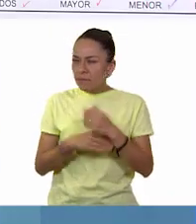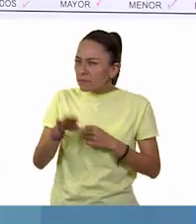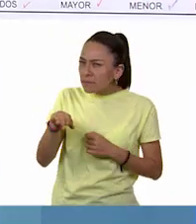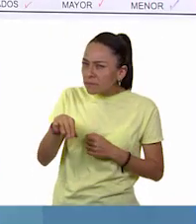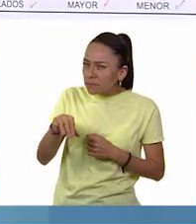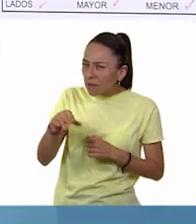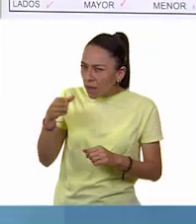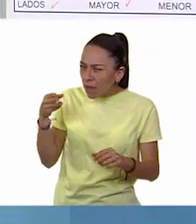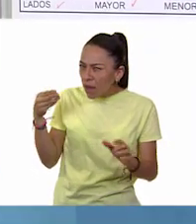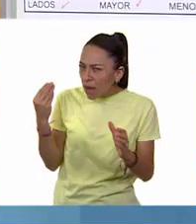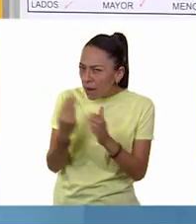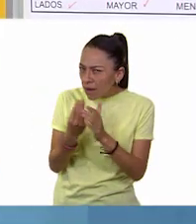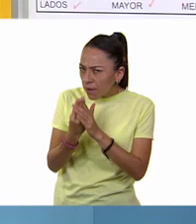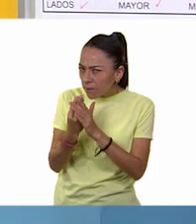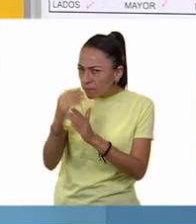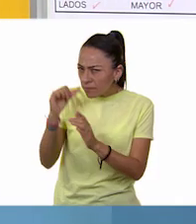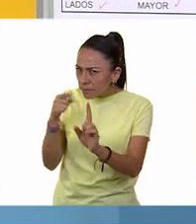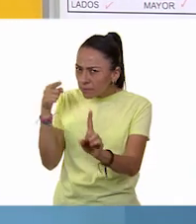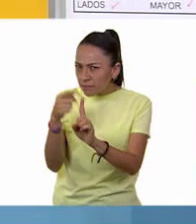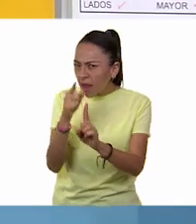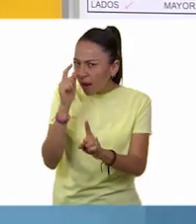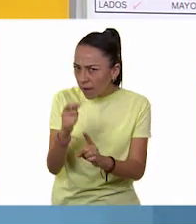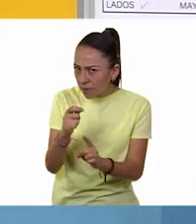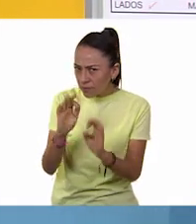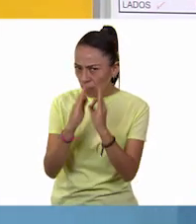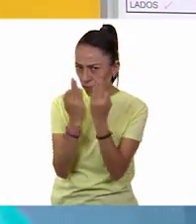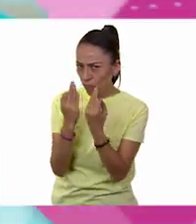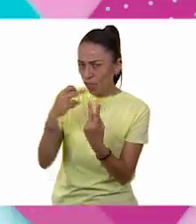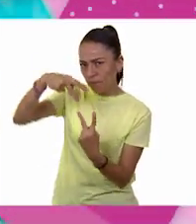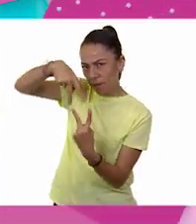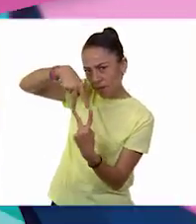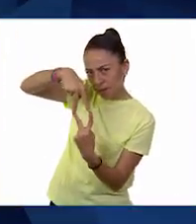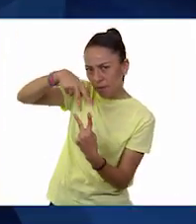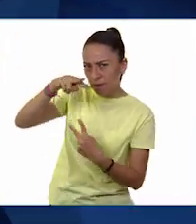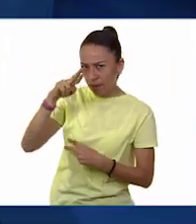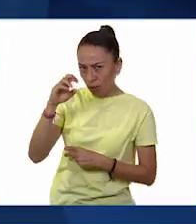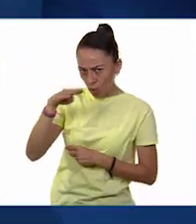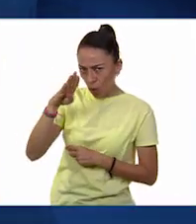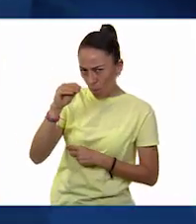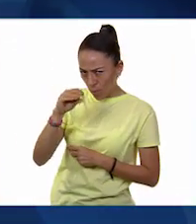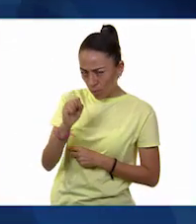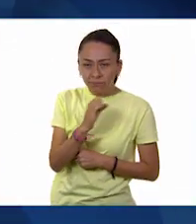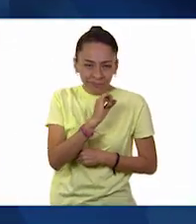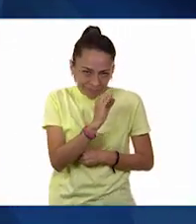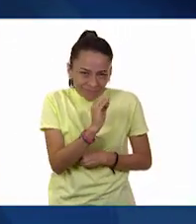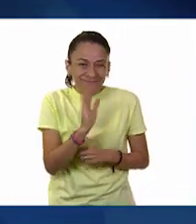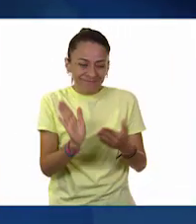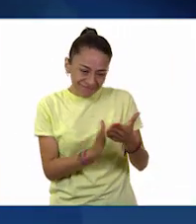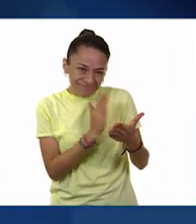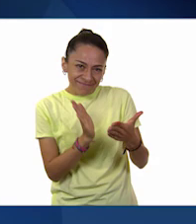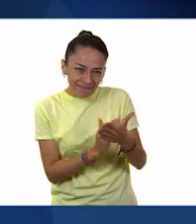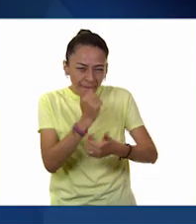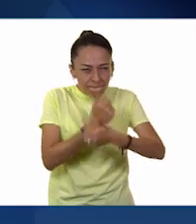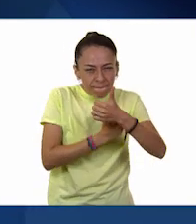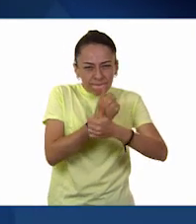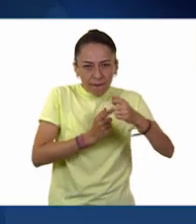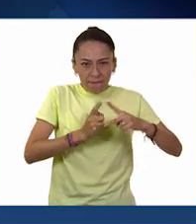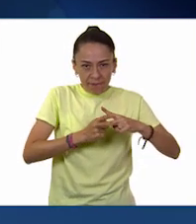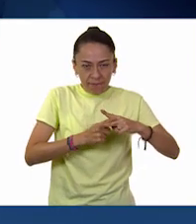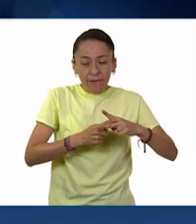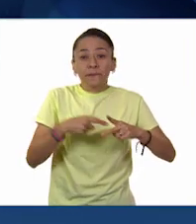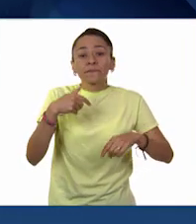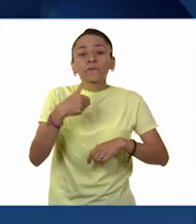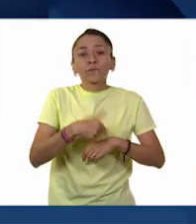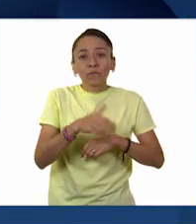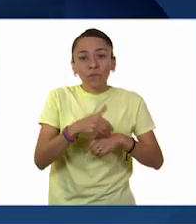en ella se basa nuestro desafío número 82 de hoy, que está en la página 149.